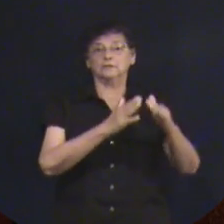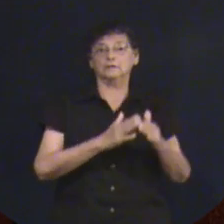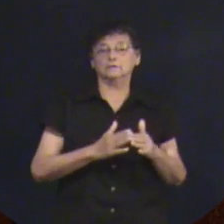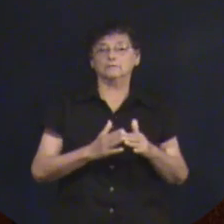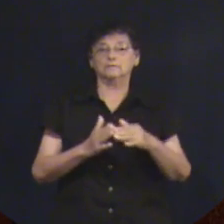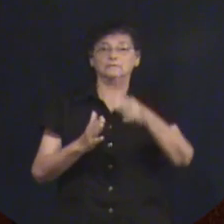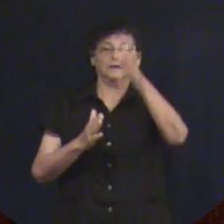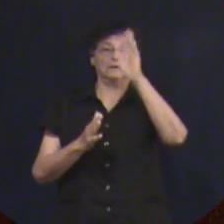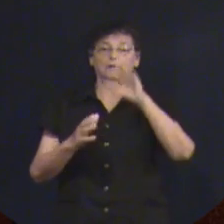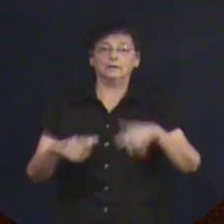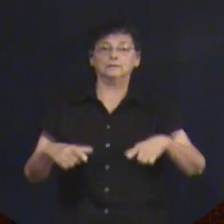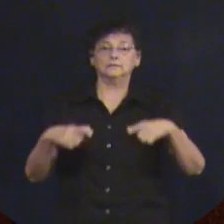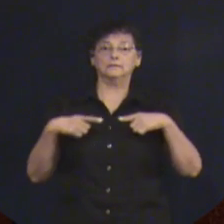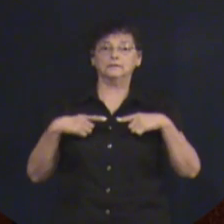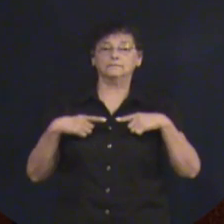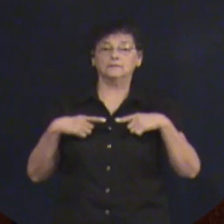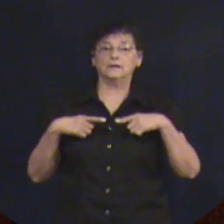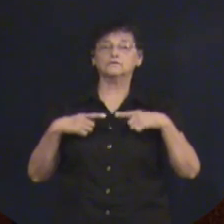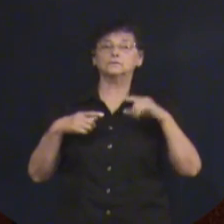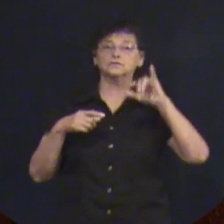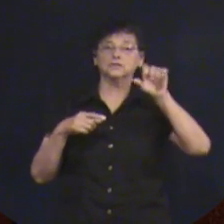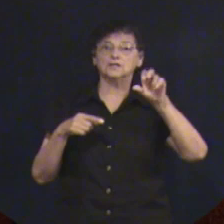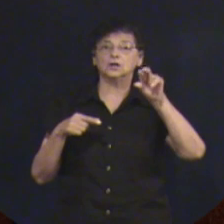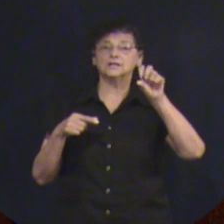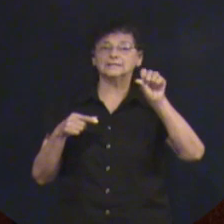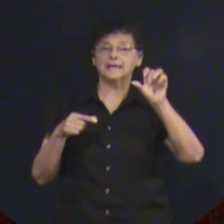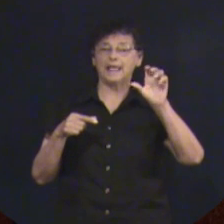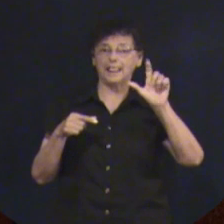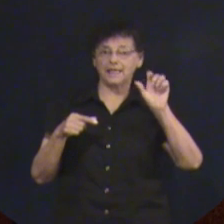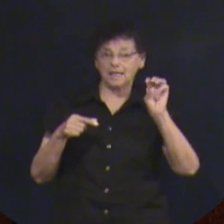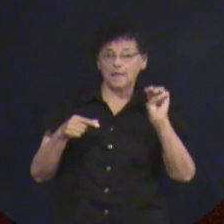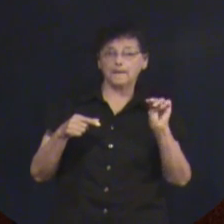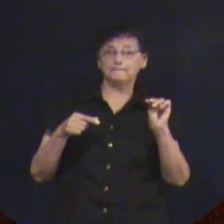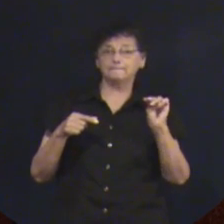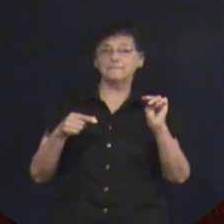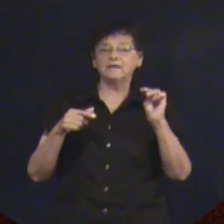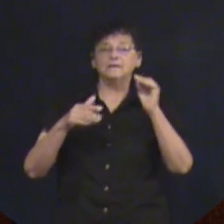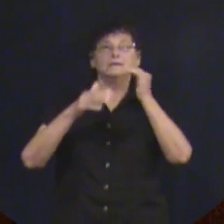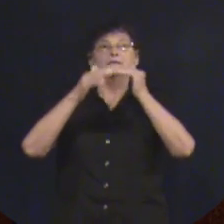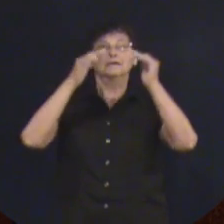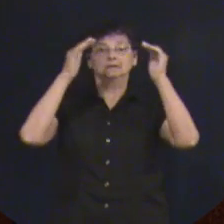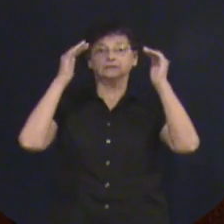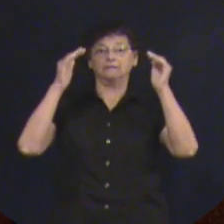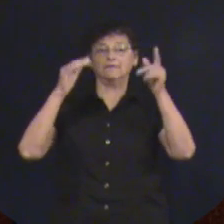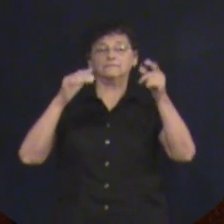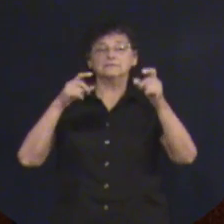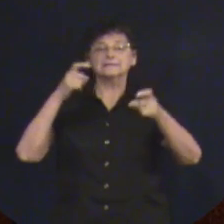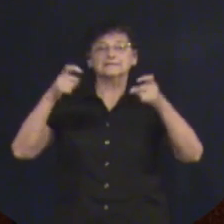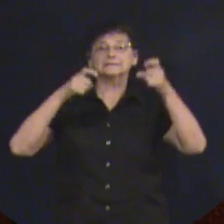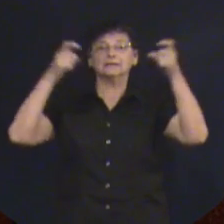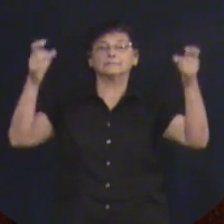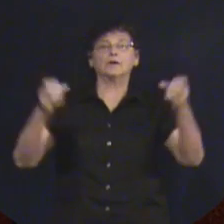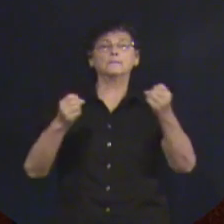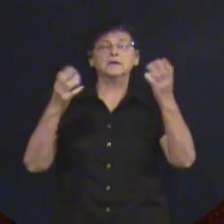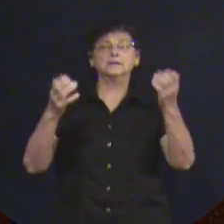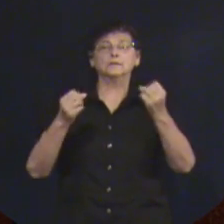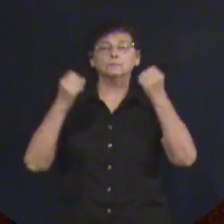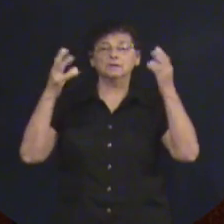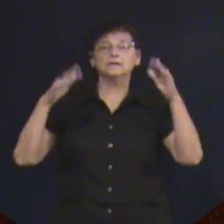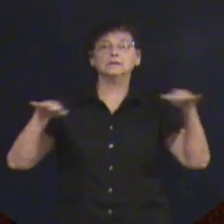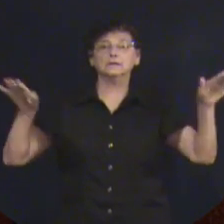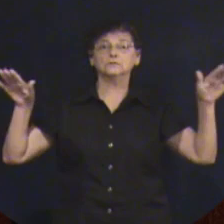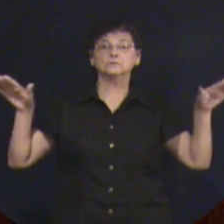Dios viviente, a la Jerusalén celestial, a la reunión festiva de miles y miles de